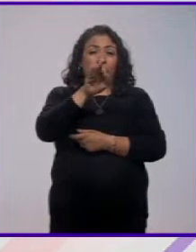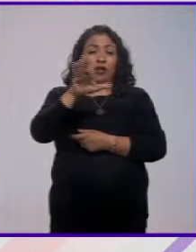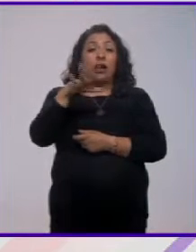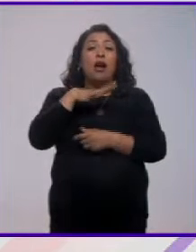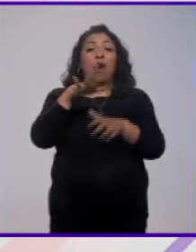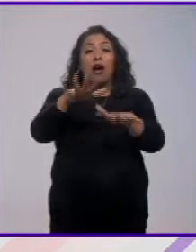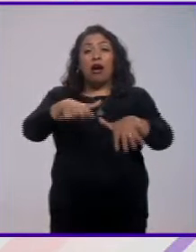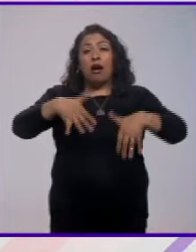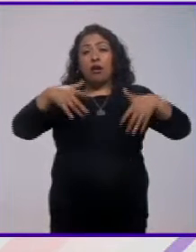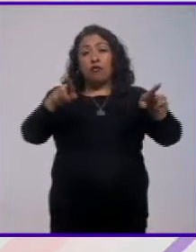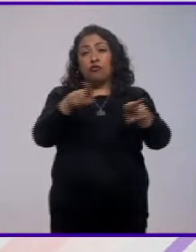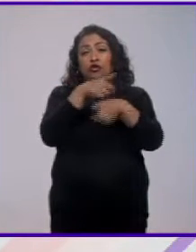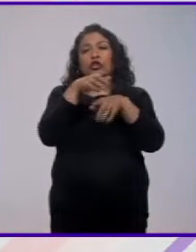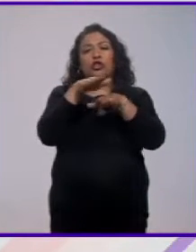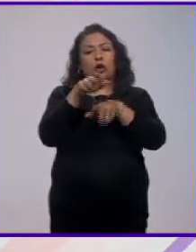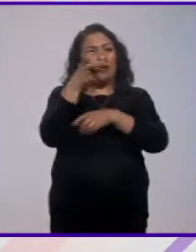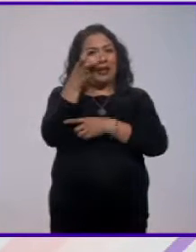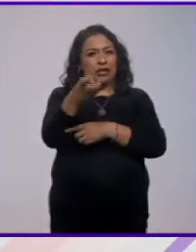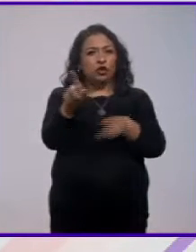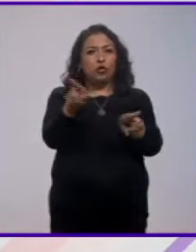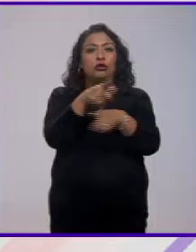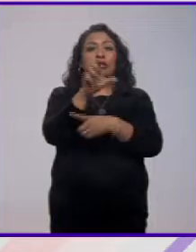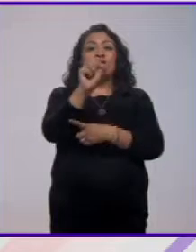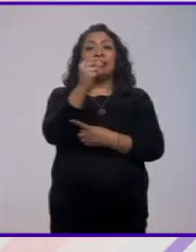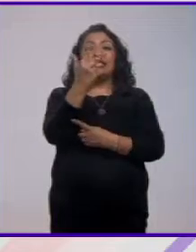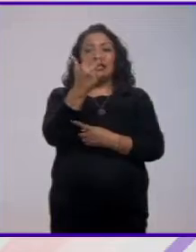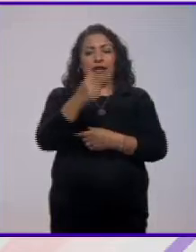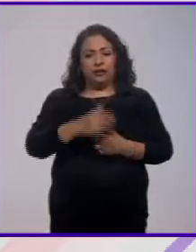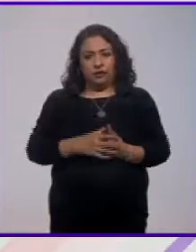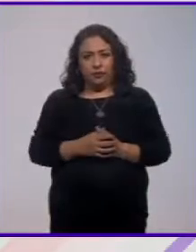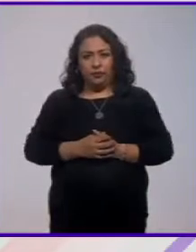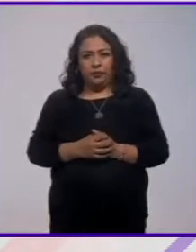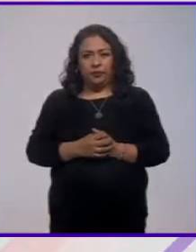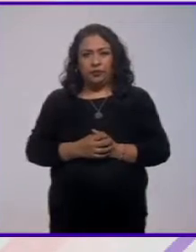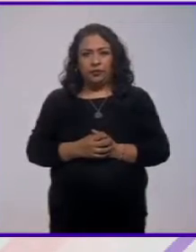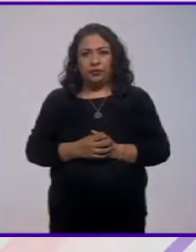dio un concierto sobre eso, la música del 68.